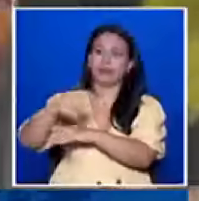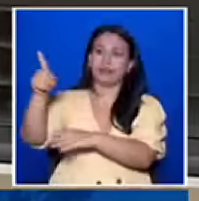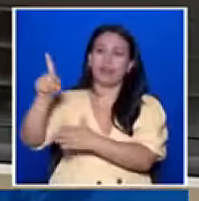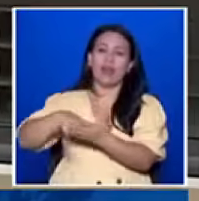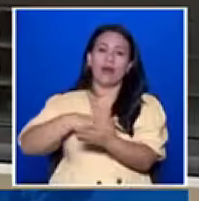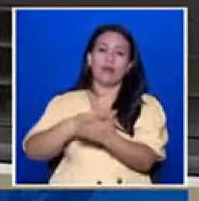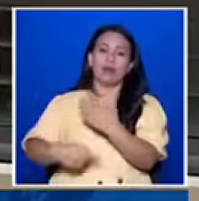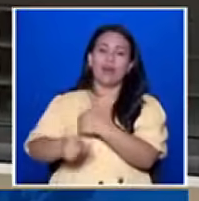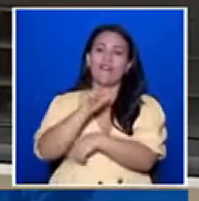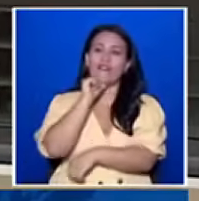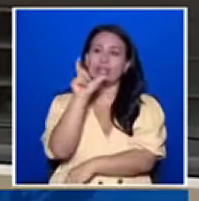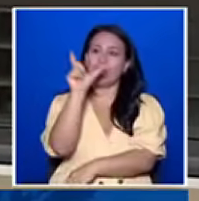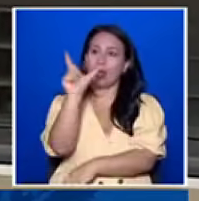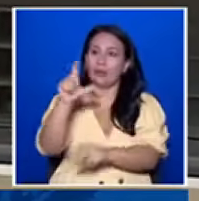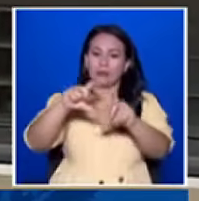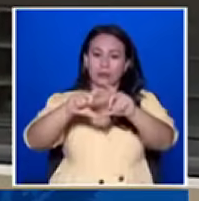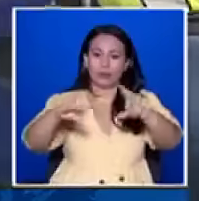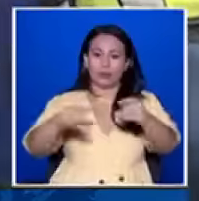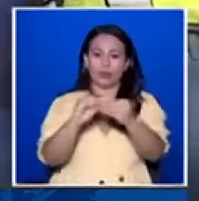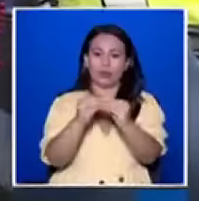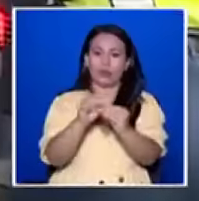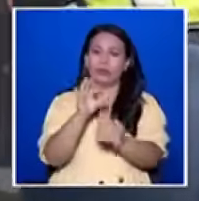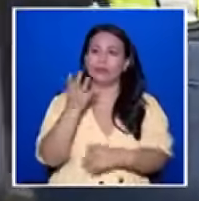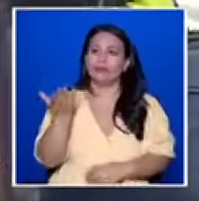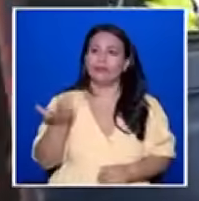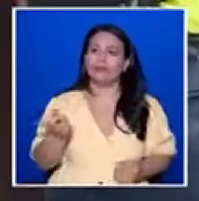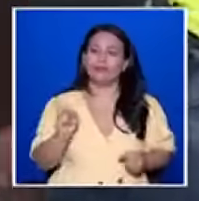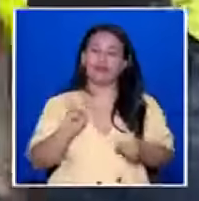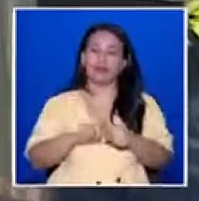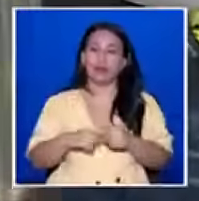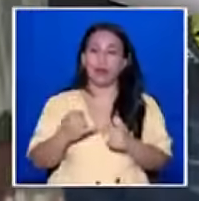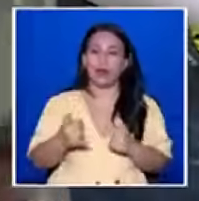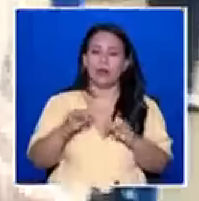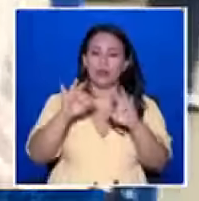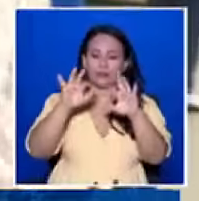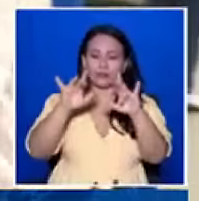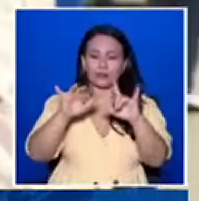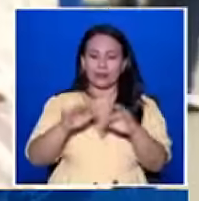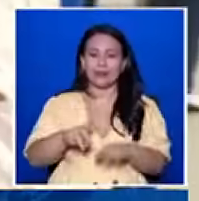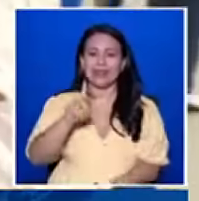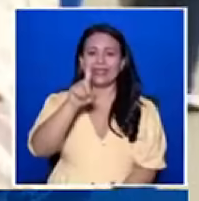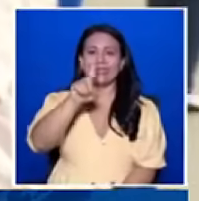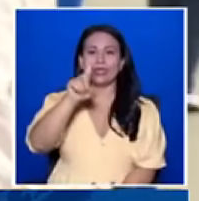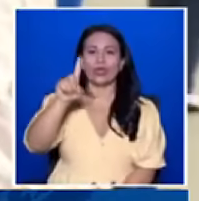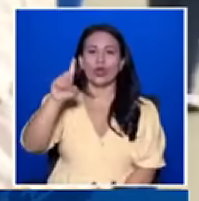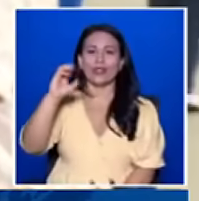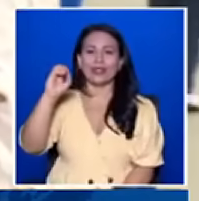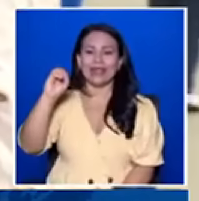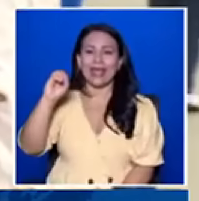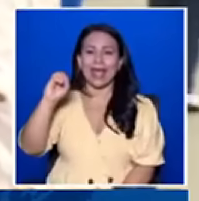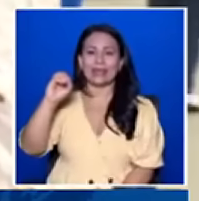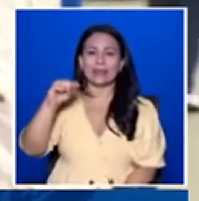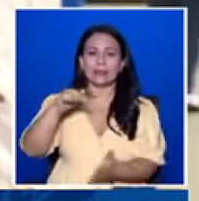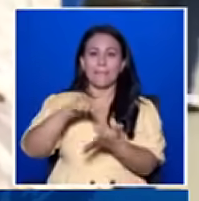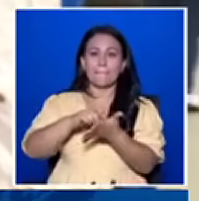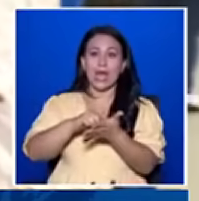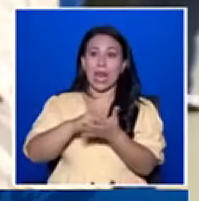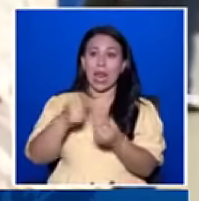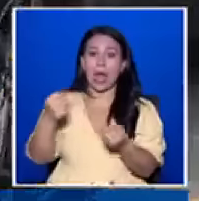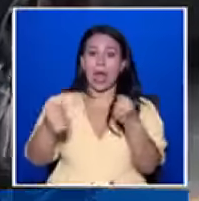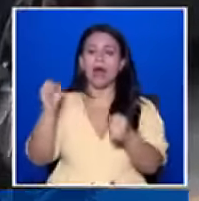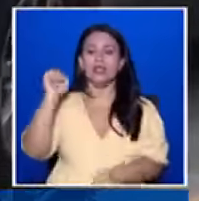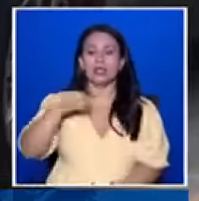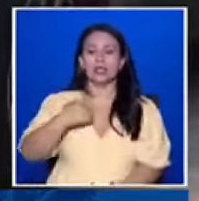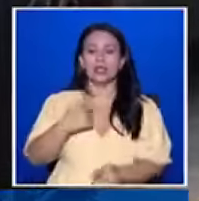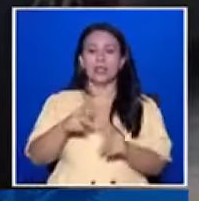sin matrícula ni placas. La ANT tiene una base que actualmente existen 110.000 vehículos matriculados de manera irregular a nivel